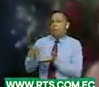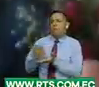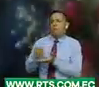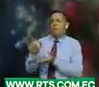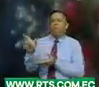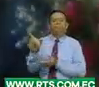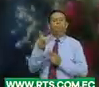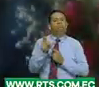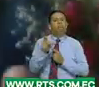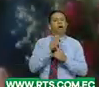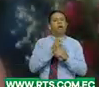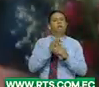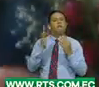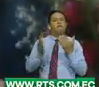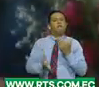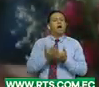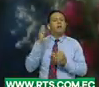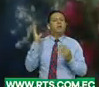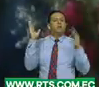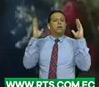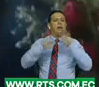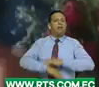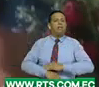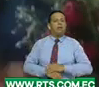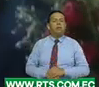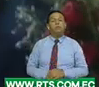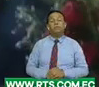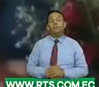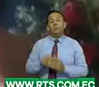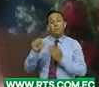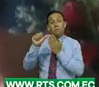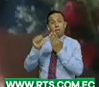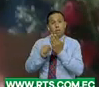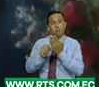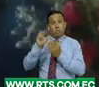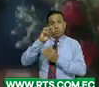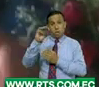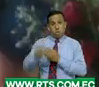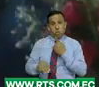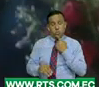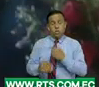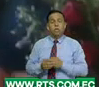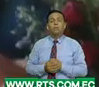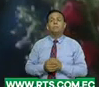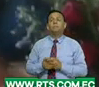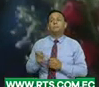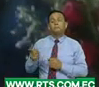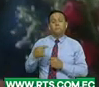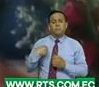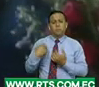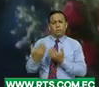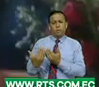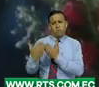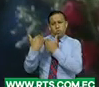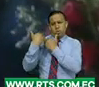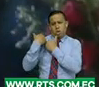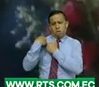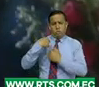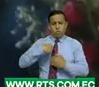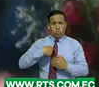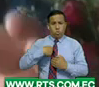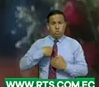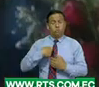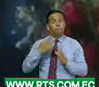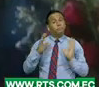ministro de salud enfatizó lo siguiente si éstos díaz que tengo yo en frente de la cartera del estado